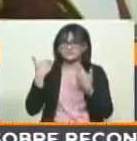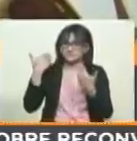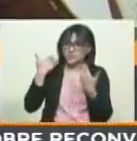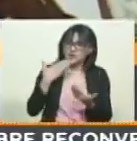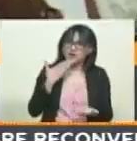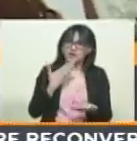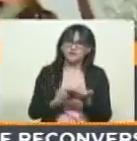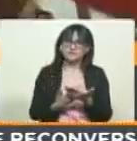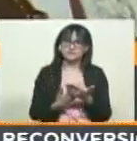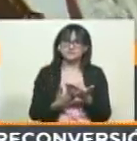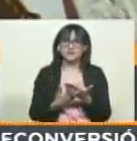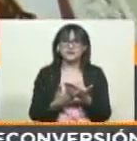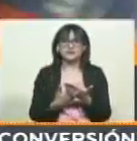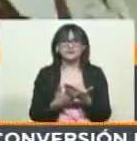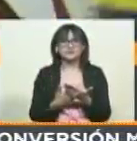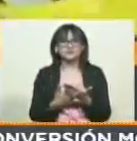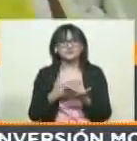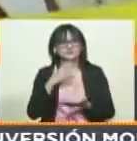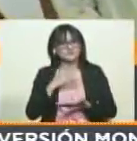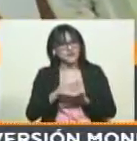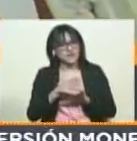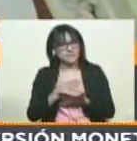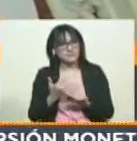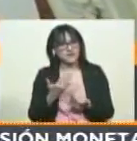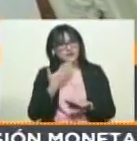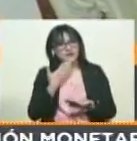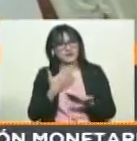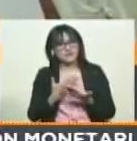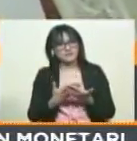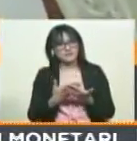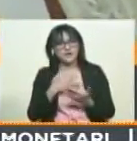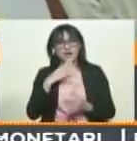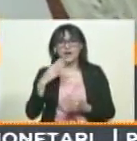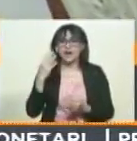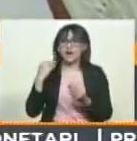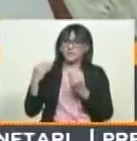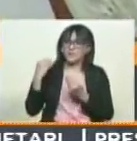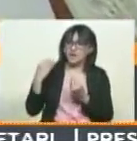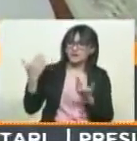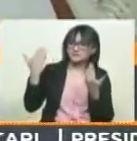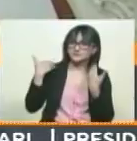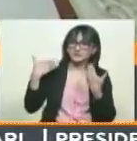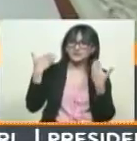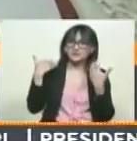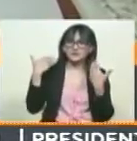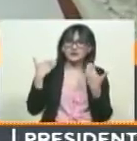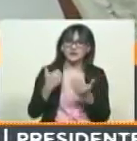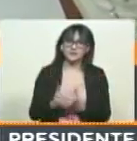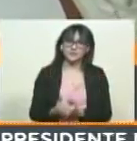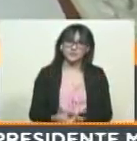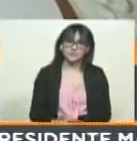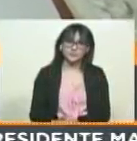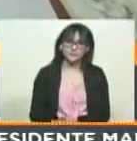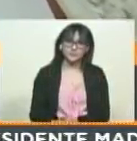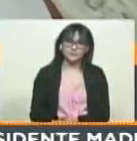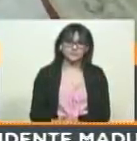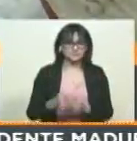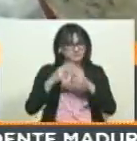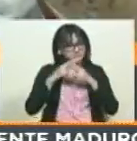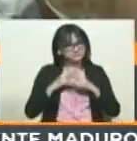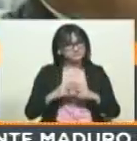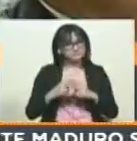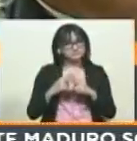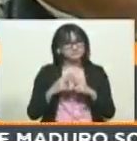enseñanzas. Siempre se ha tomado el tiempo para hablarnos, para enseñarnos. Nuestro